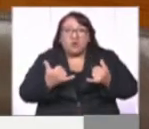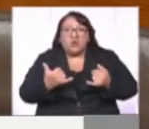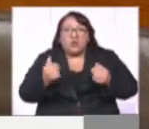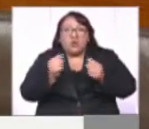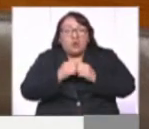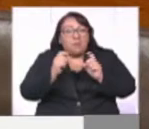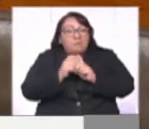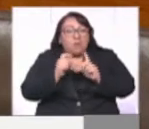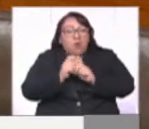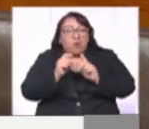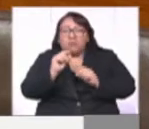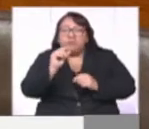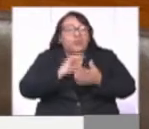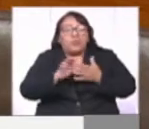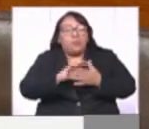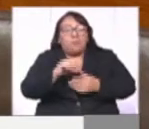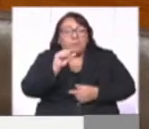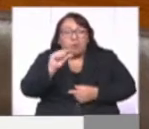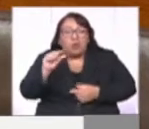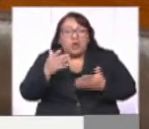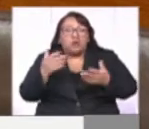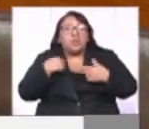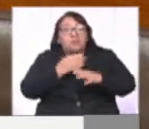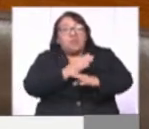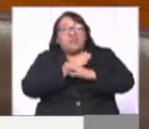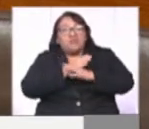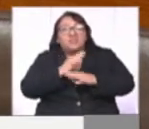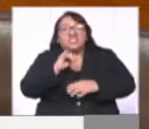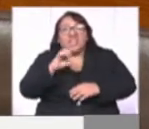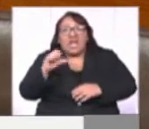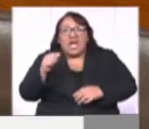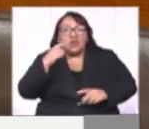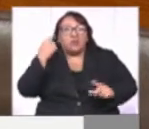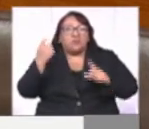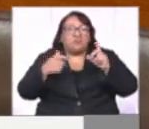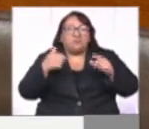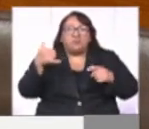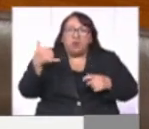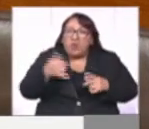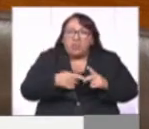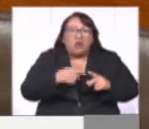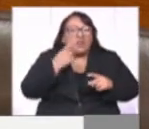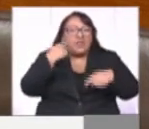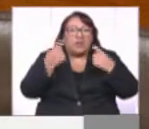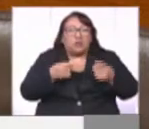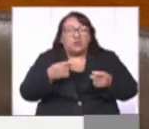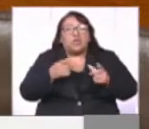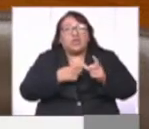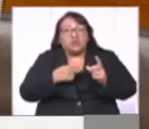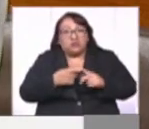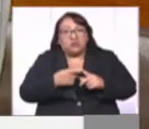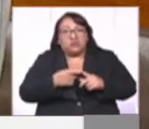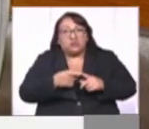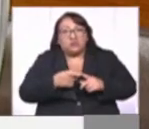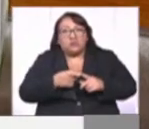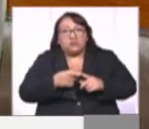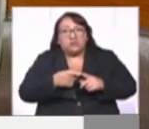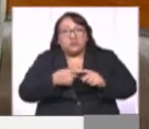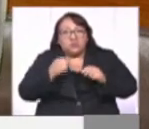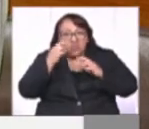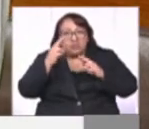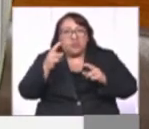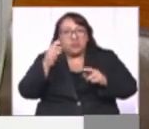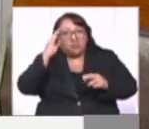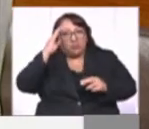las pocas armas que tiene, nos está defendiendo de sicarios, de violentistas, de delincuentes. Por lo tanto, respeto